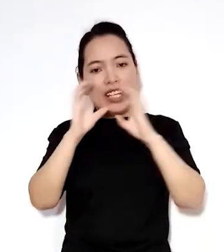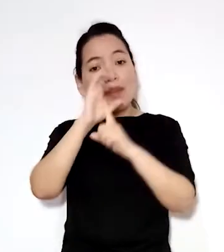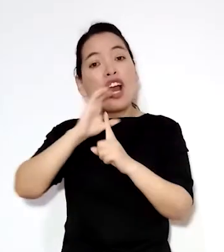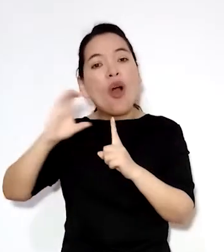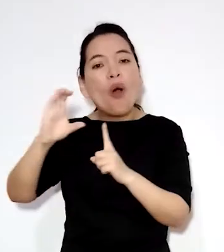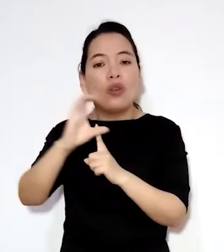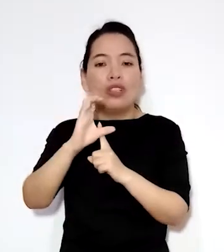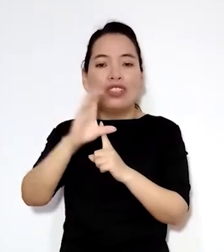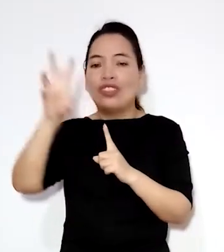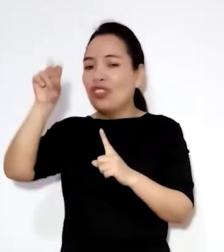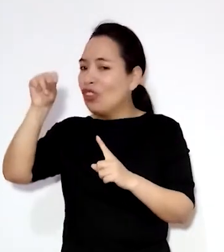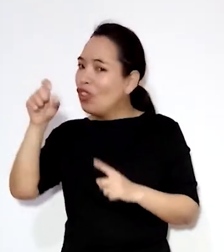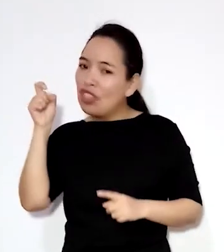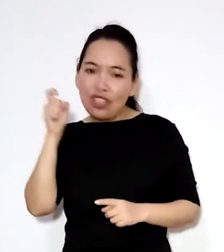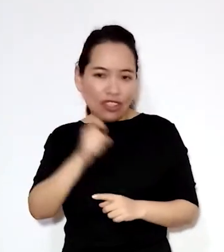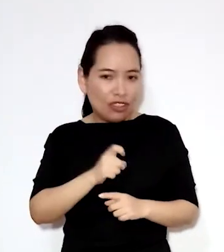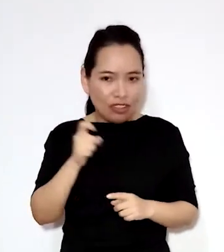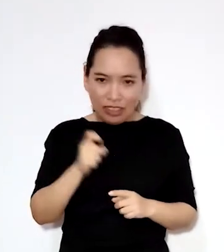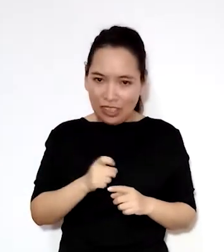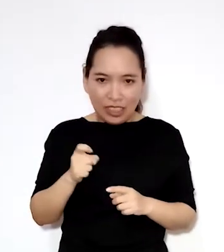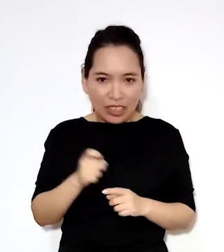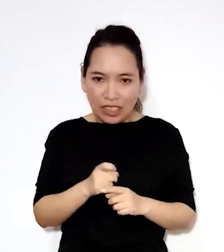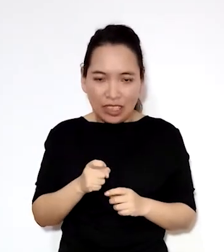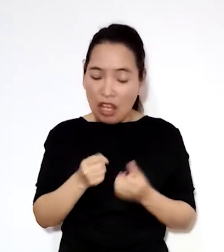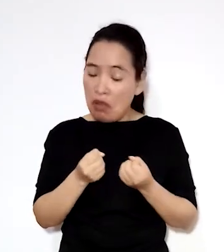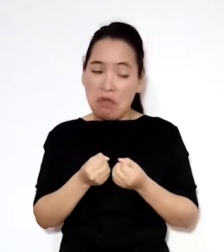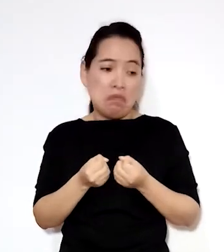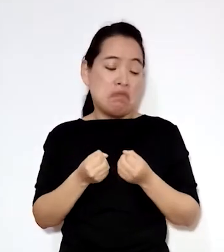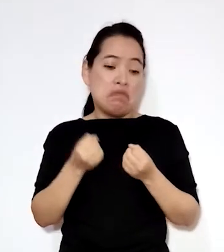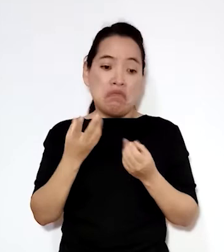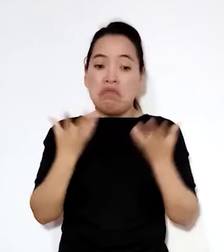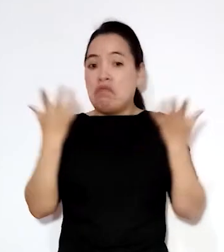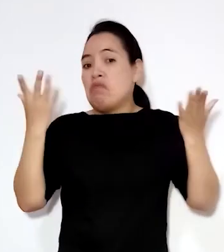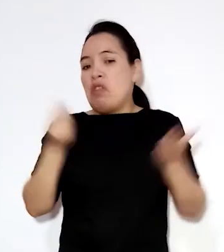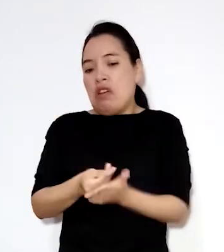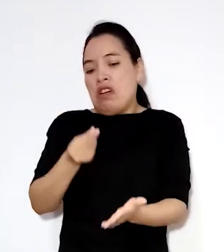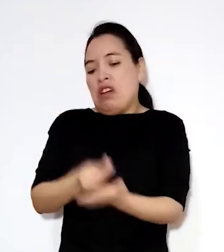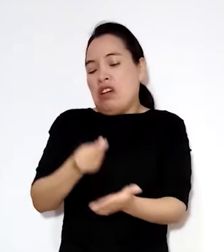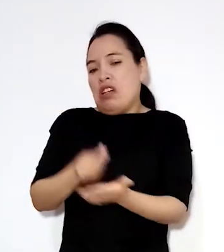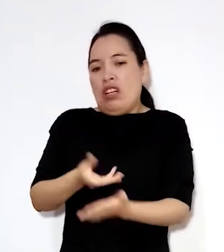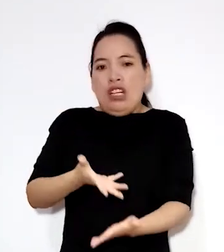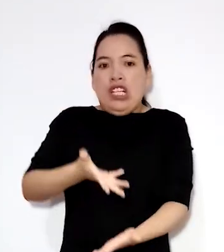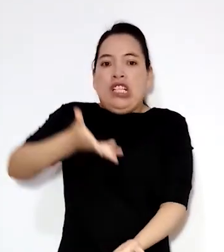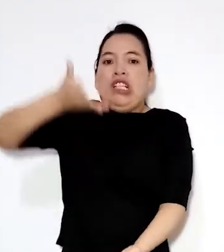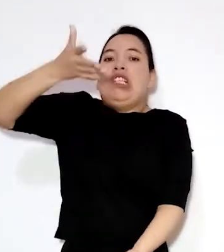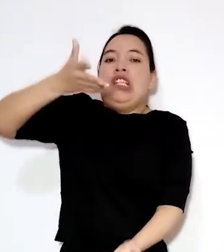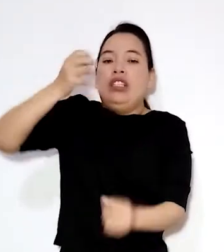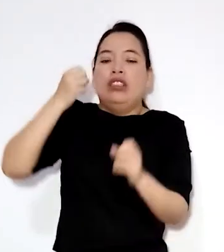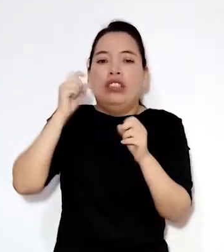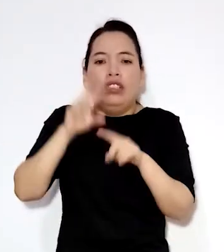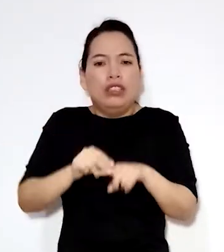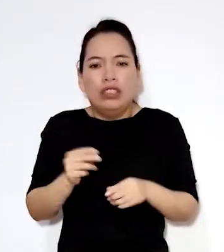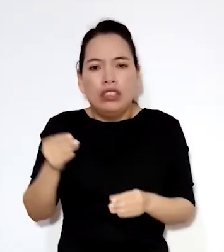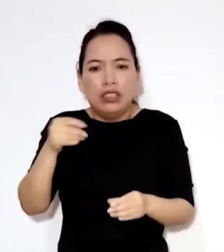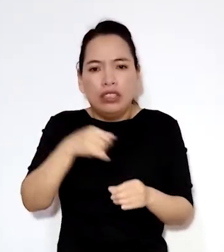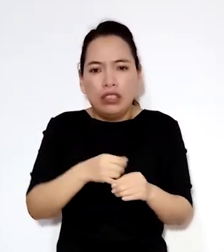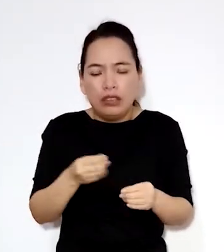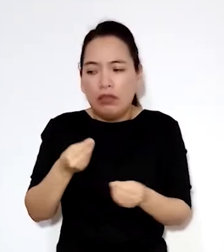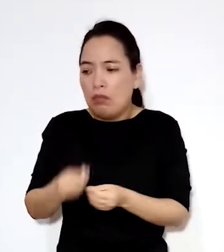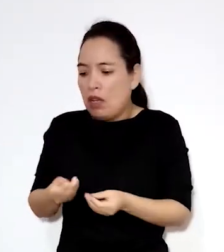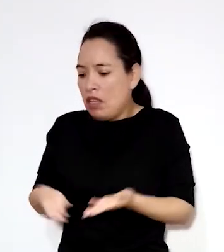efectivamente un cambio total de su sistema, un cambio cultural, y no necesariamente